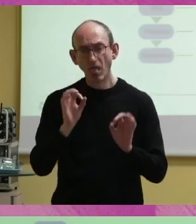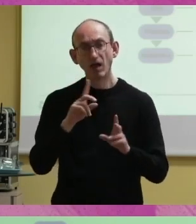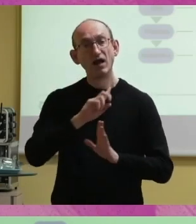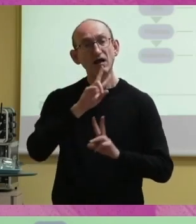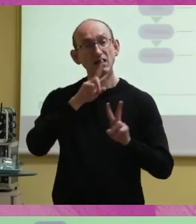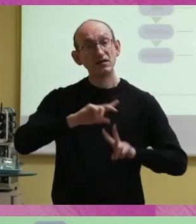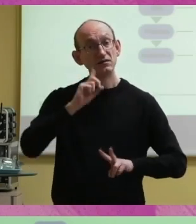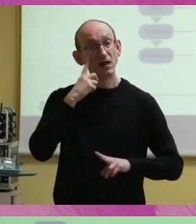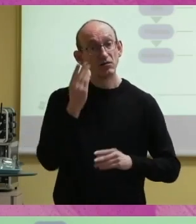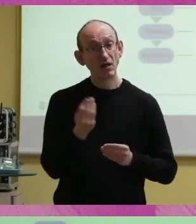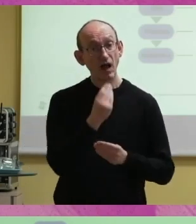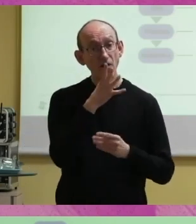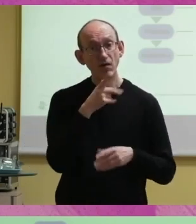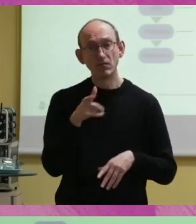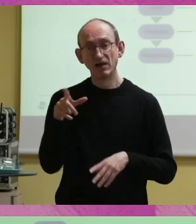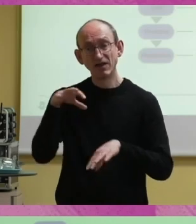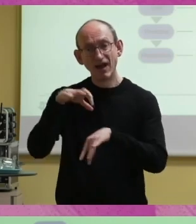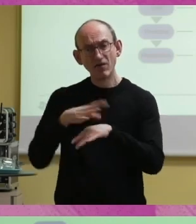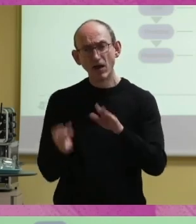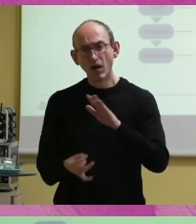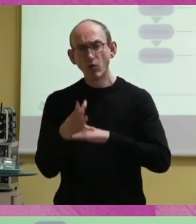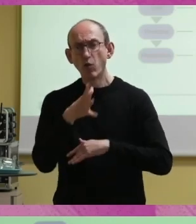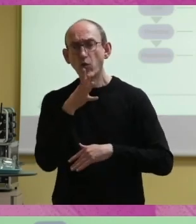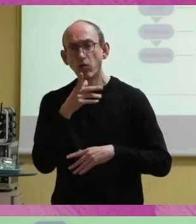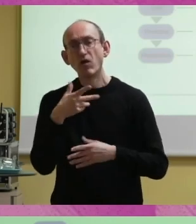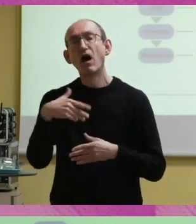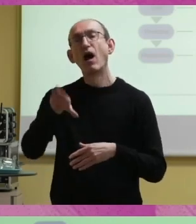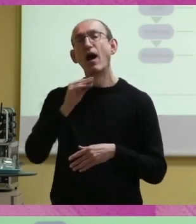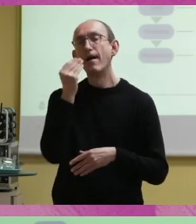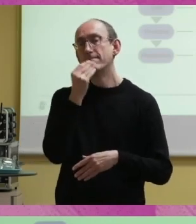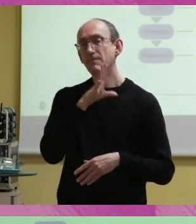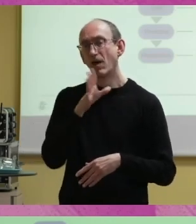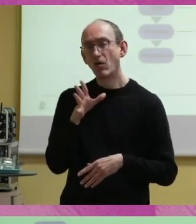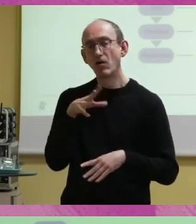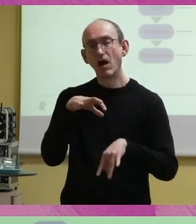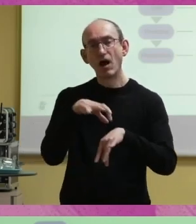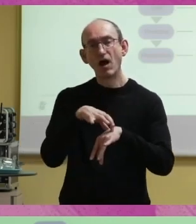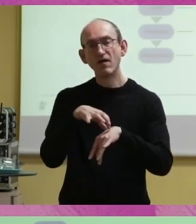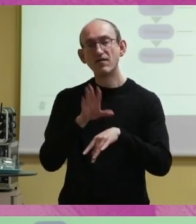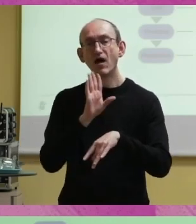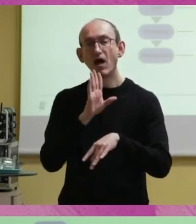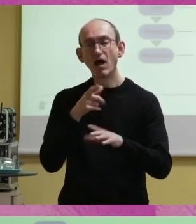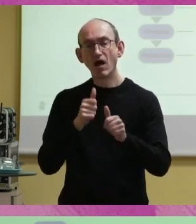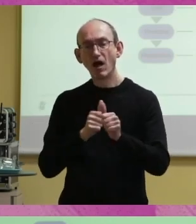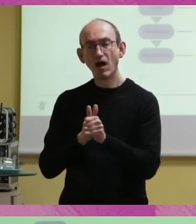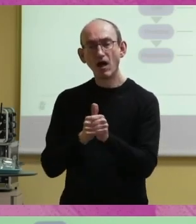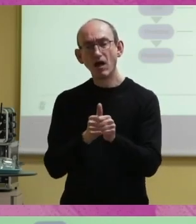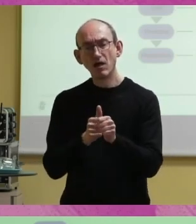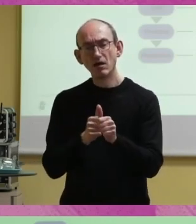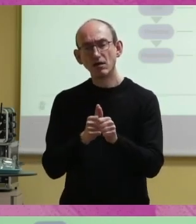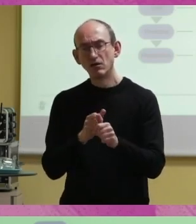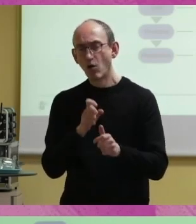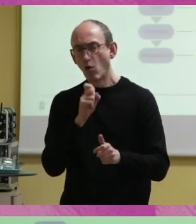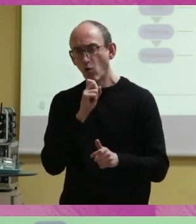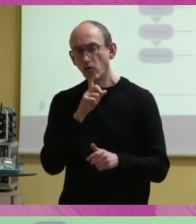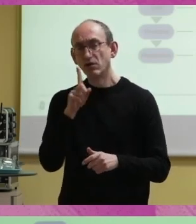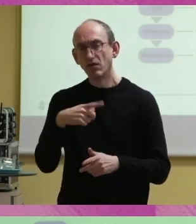también entender mejor las causas de la enfermedad, cómo podemos seguirla o monitorizarla y también cuáles